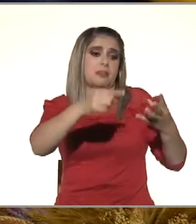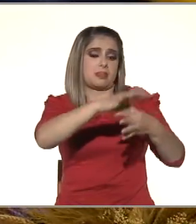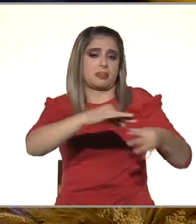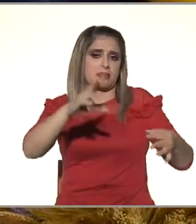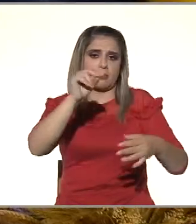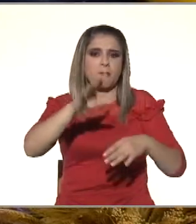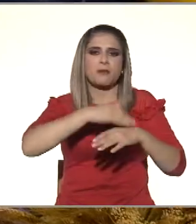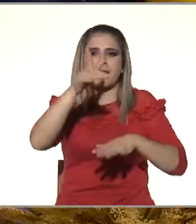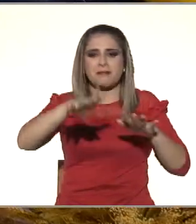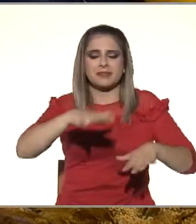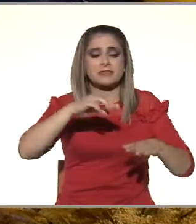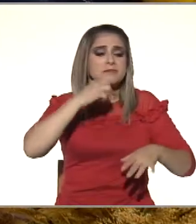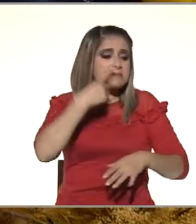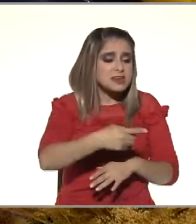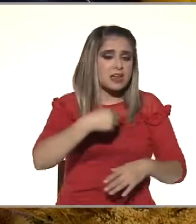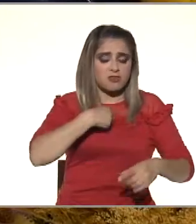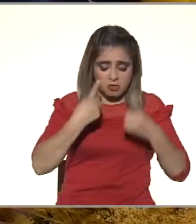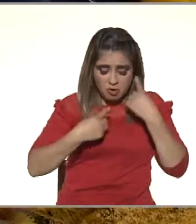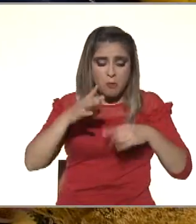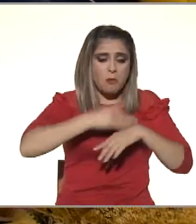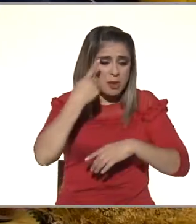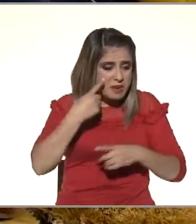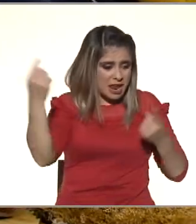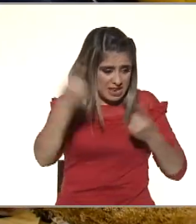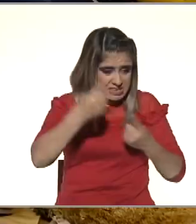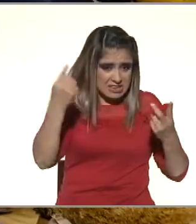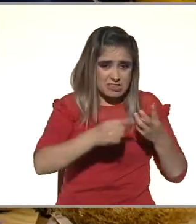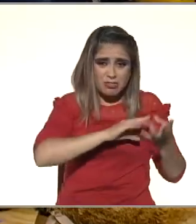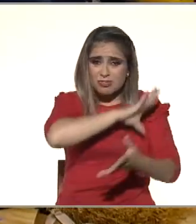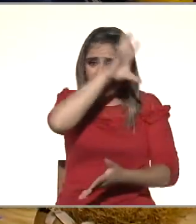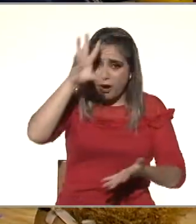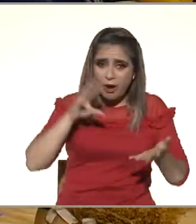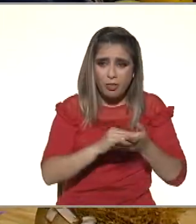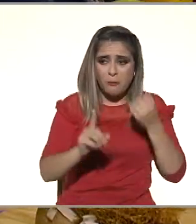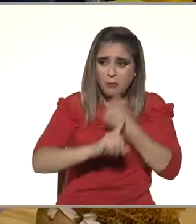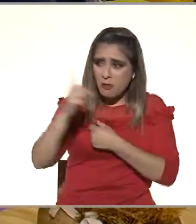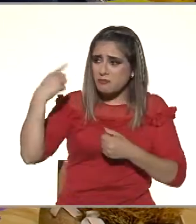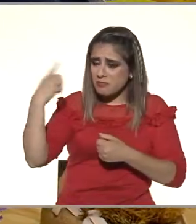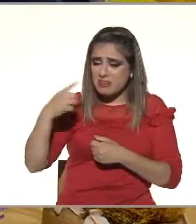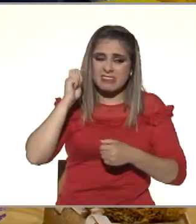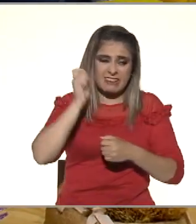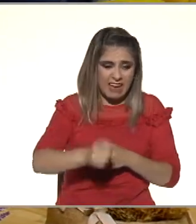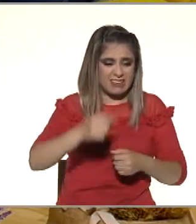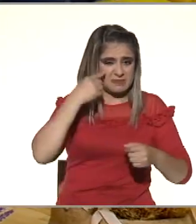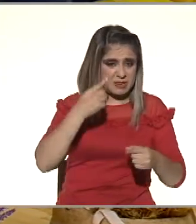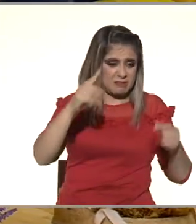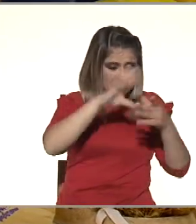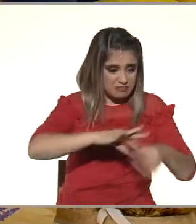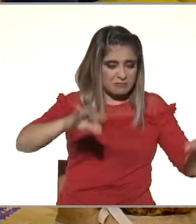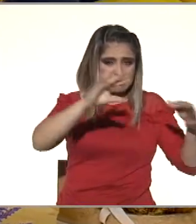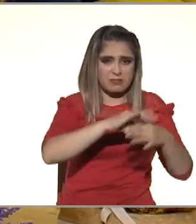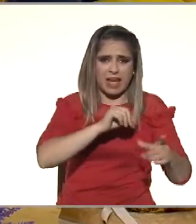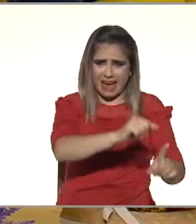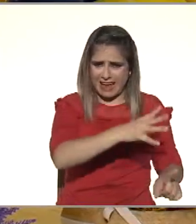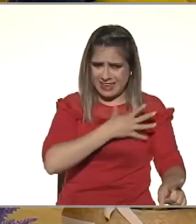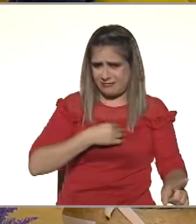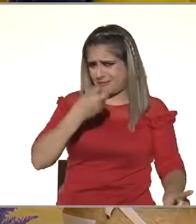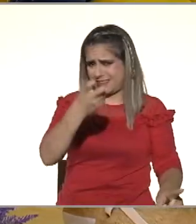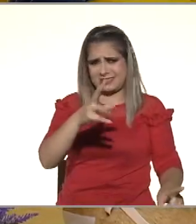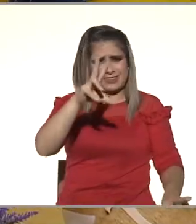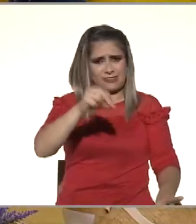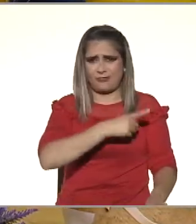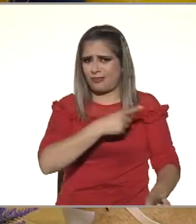que de repente es que sepan por qué yo era su madre, ¿no? Sí. Y le cuentan los conflictos de cama con el padre, etcétera. No